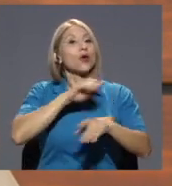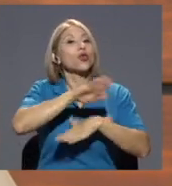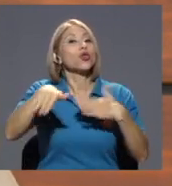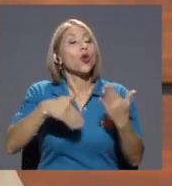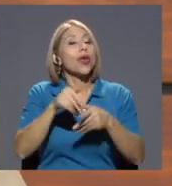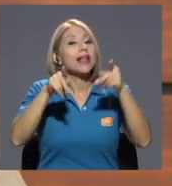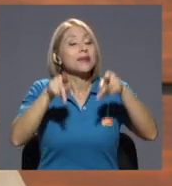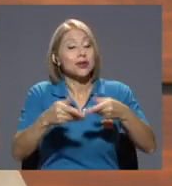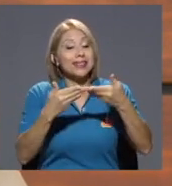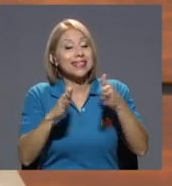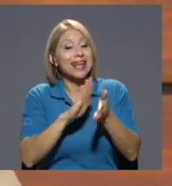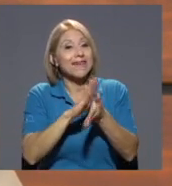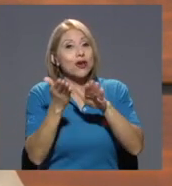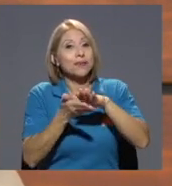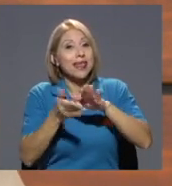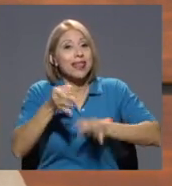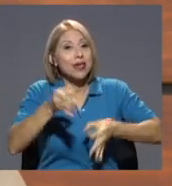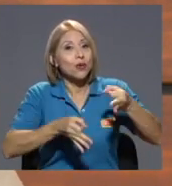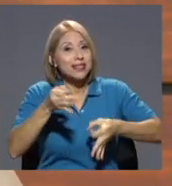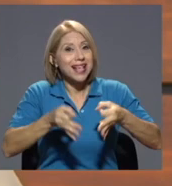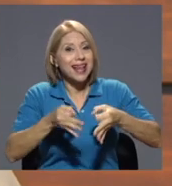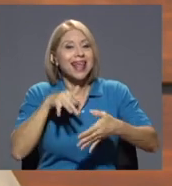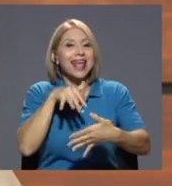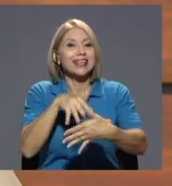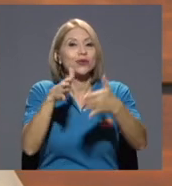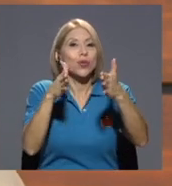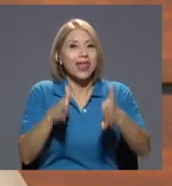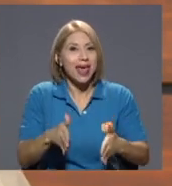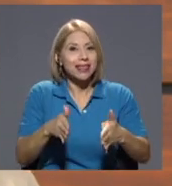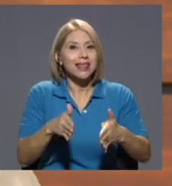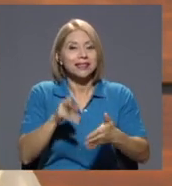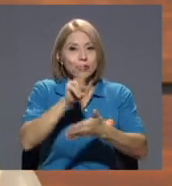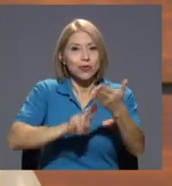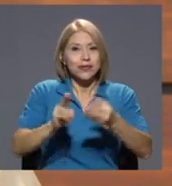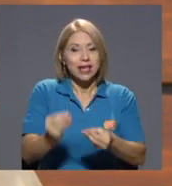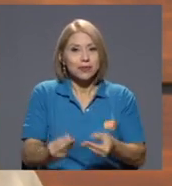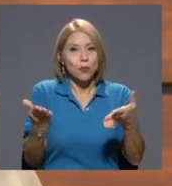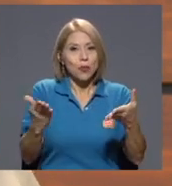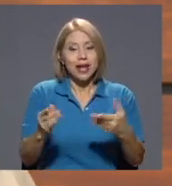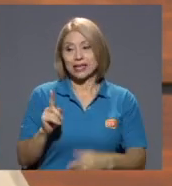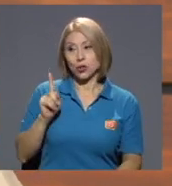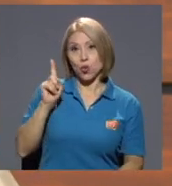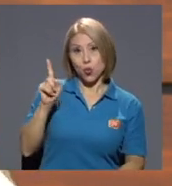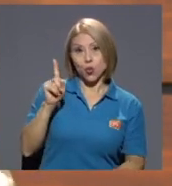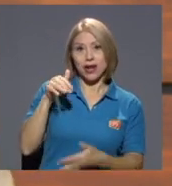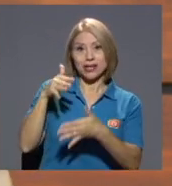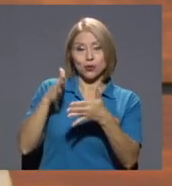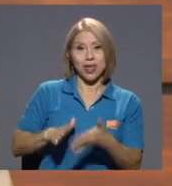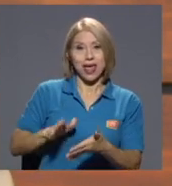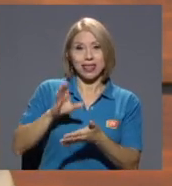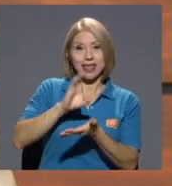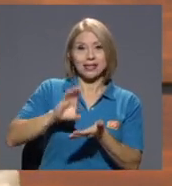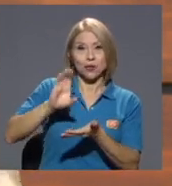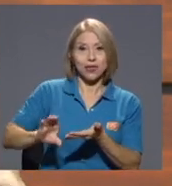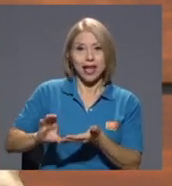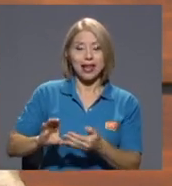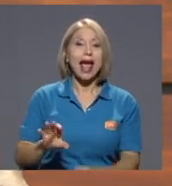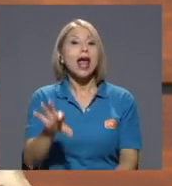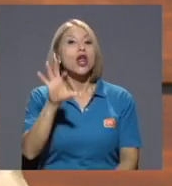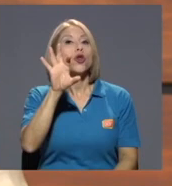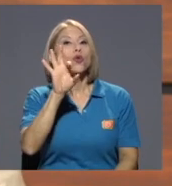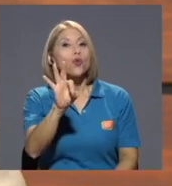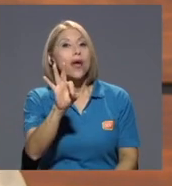uno de los cuales es estudiante de secundaria hay nueve de caldera puntarenas